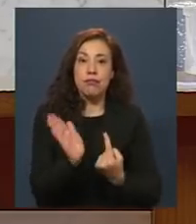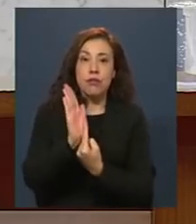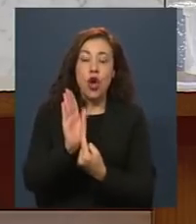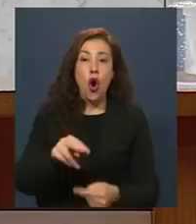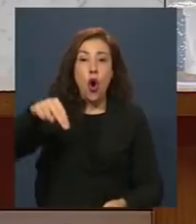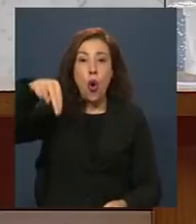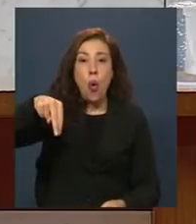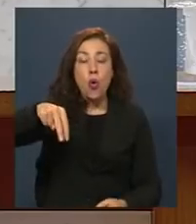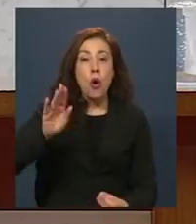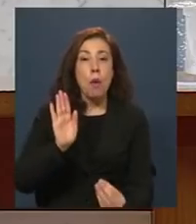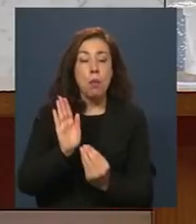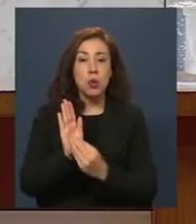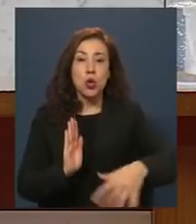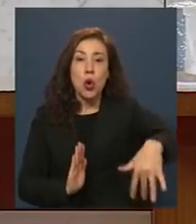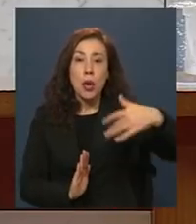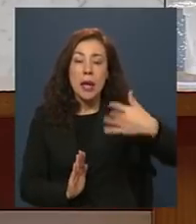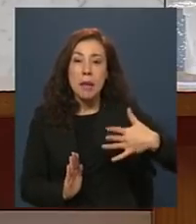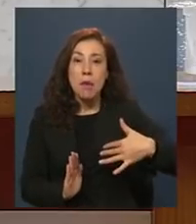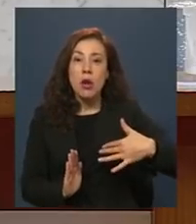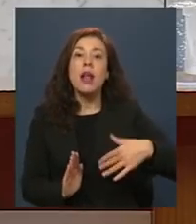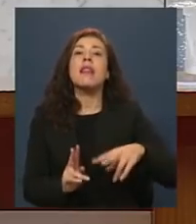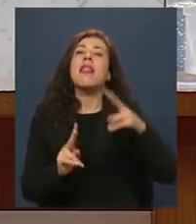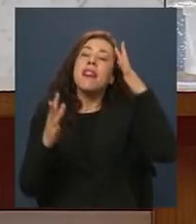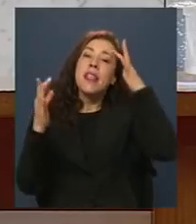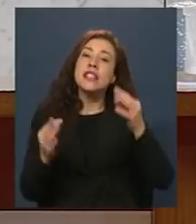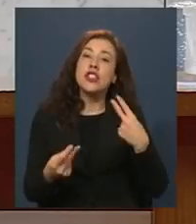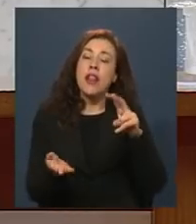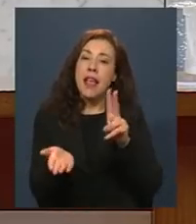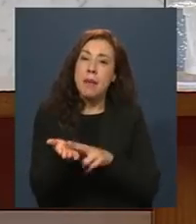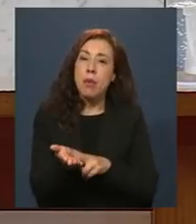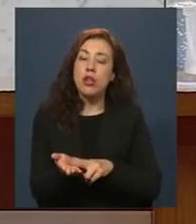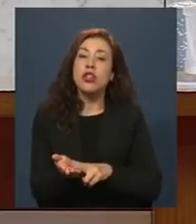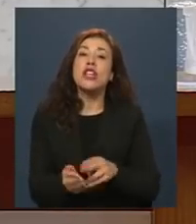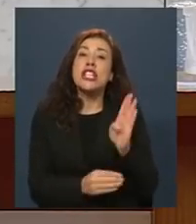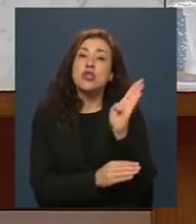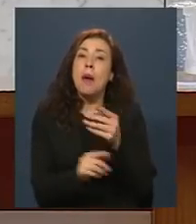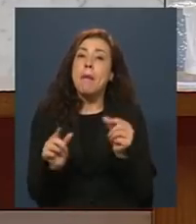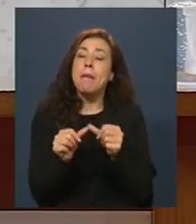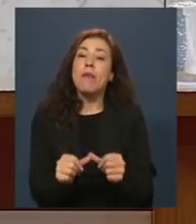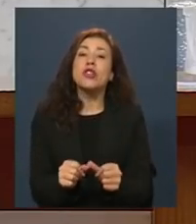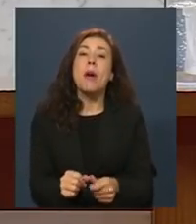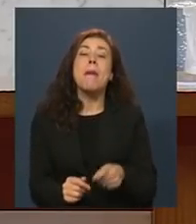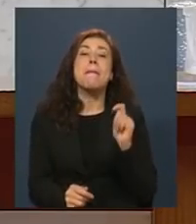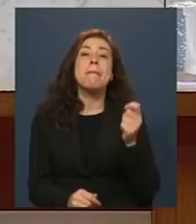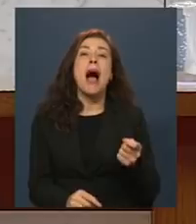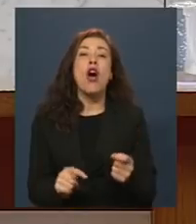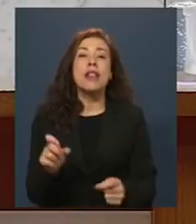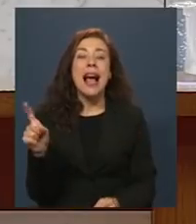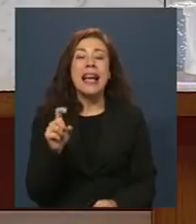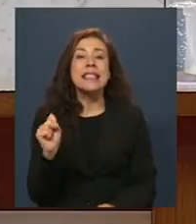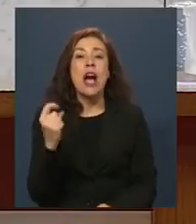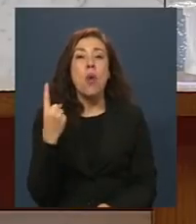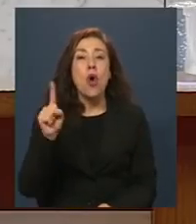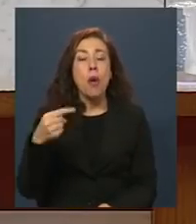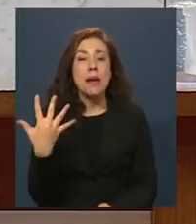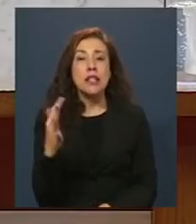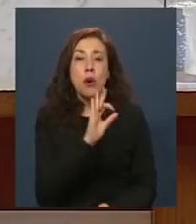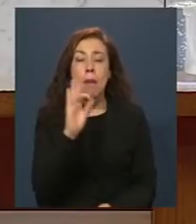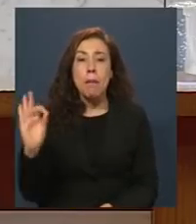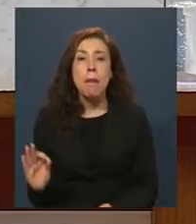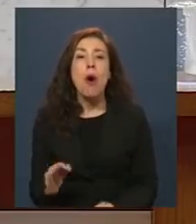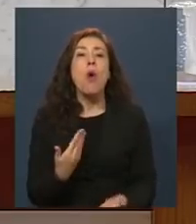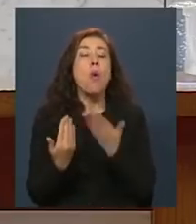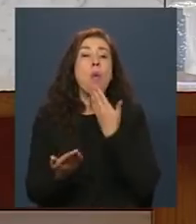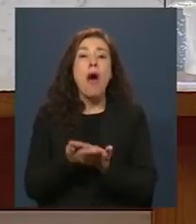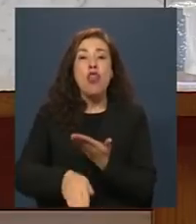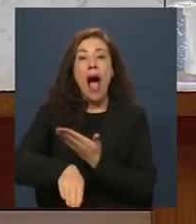se establecieron importantes medidas tributarias. Se suprimió transitoriamente el pago de la tasa del 1,5% por mora en el